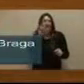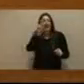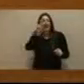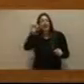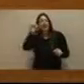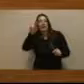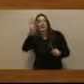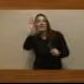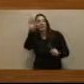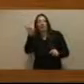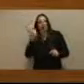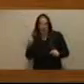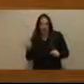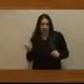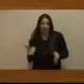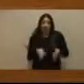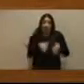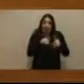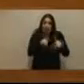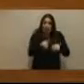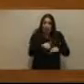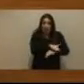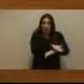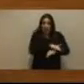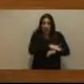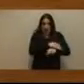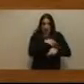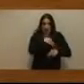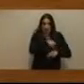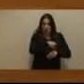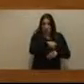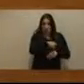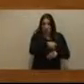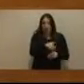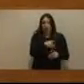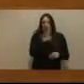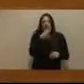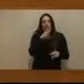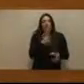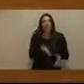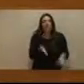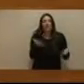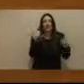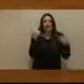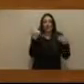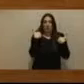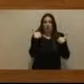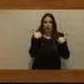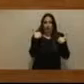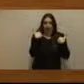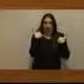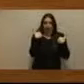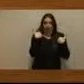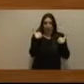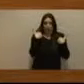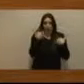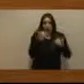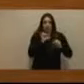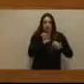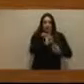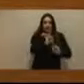su gobierno, negando cualquier responsabilidad basada en la gestión de esta empresa pública,